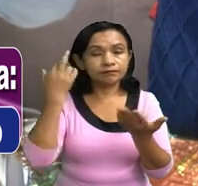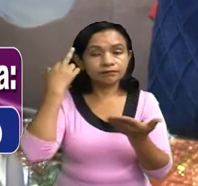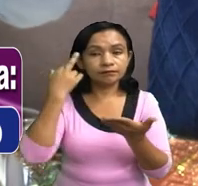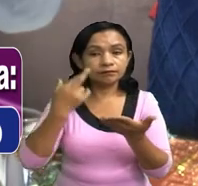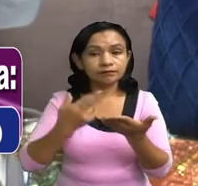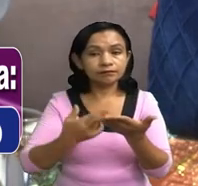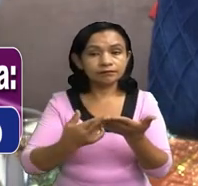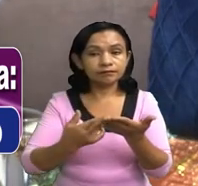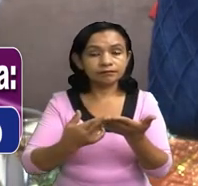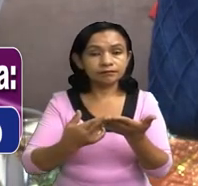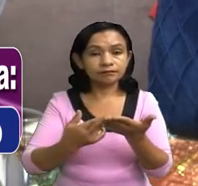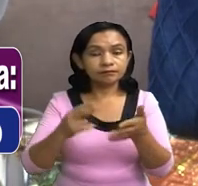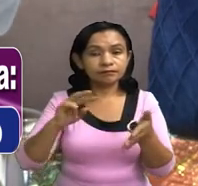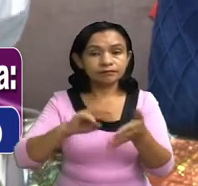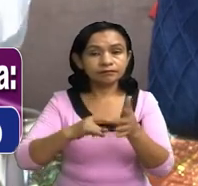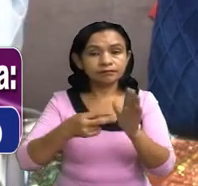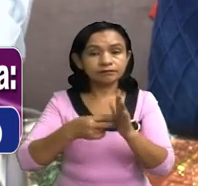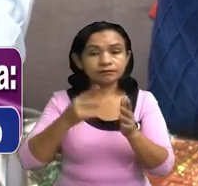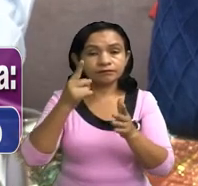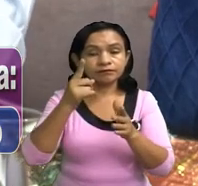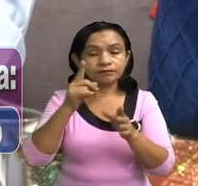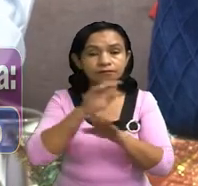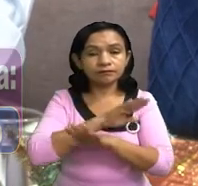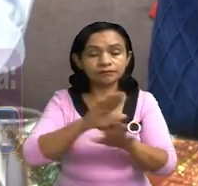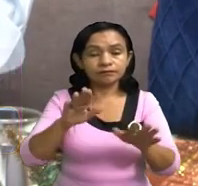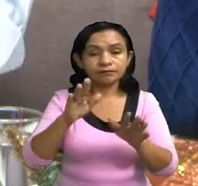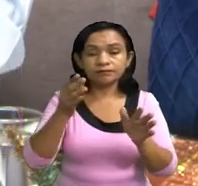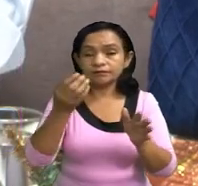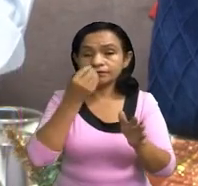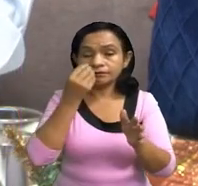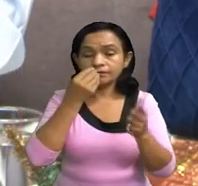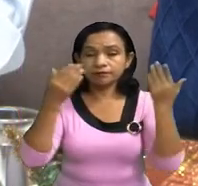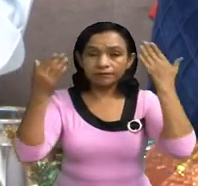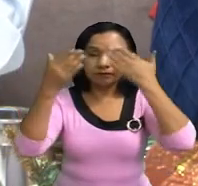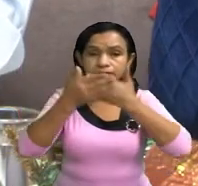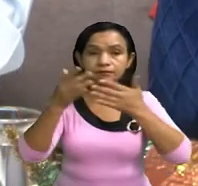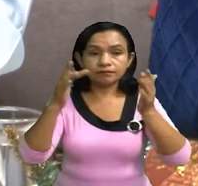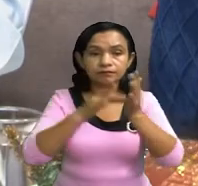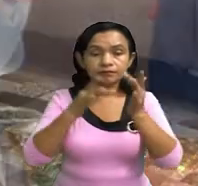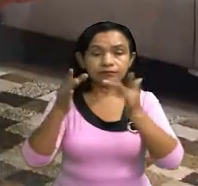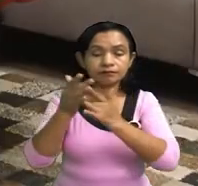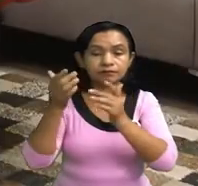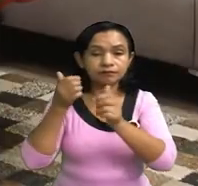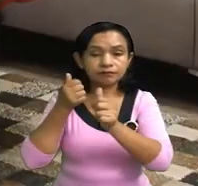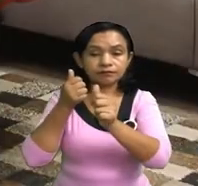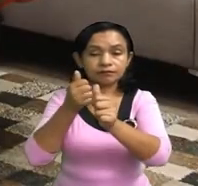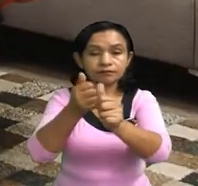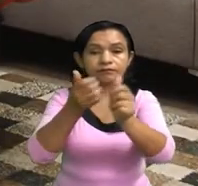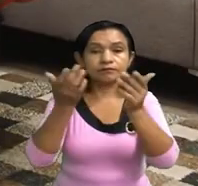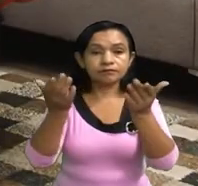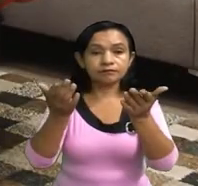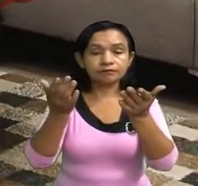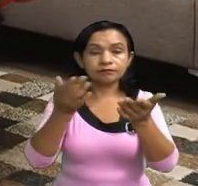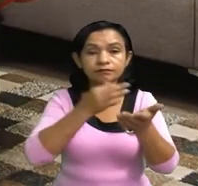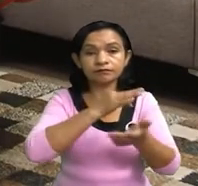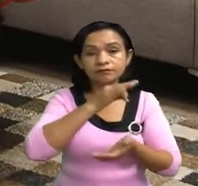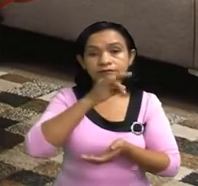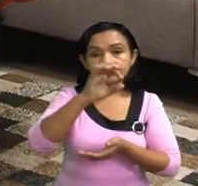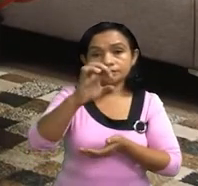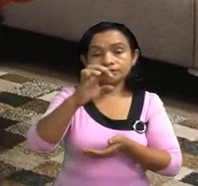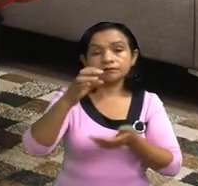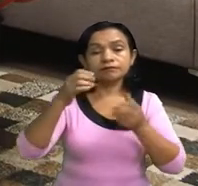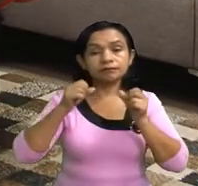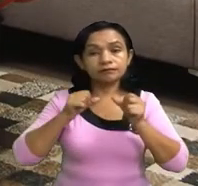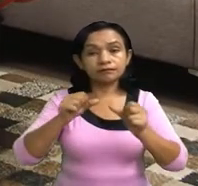recordando lo que fue la última cena del Señor Jesús con sus apóstoles. Así es, y precisamente esa fe que se mantiene